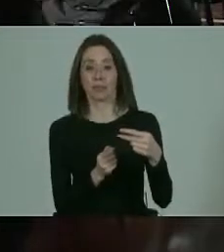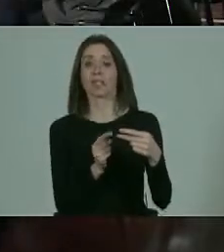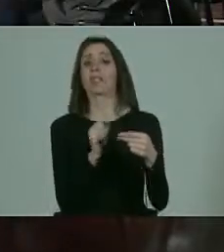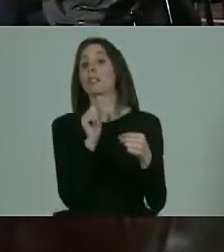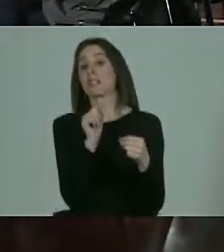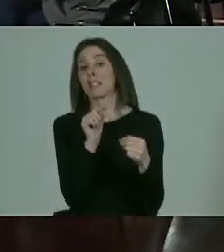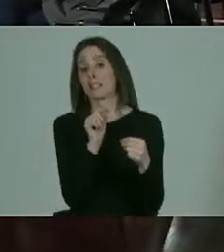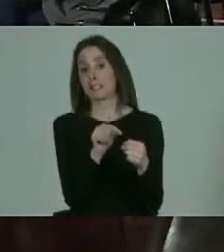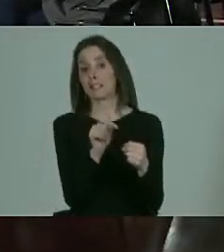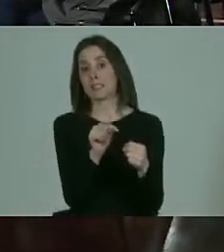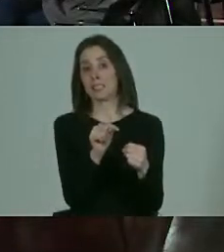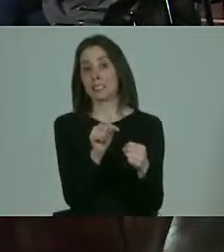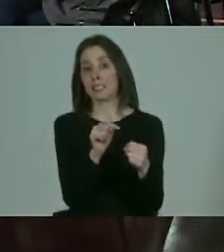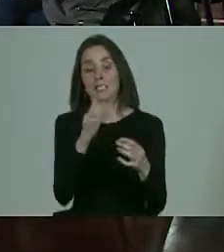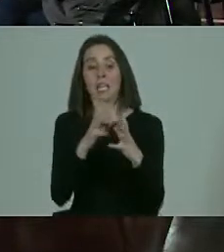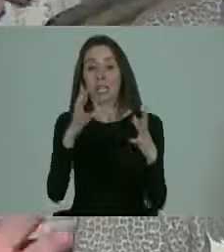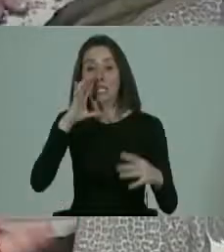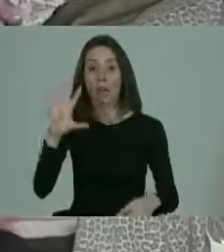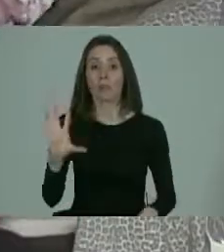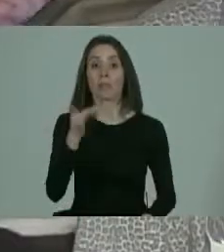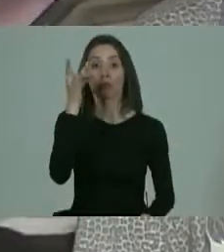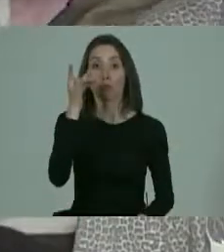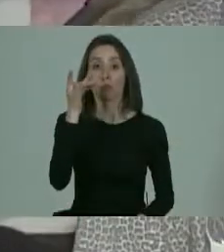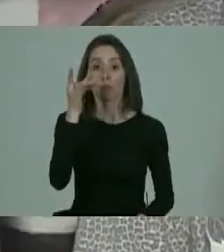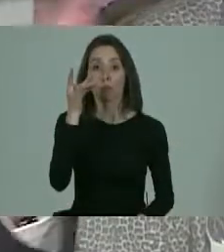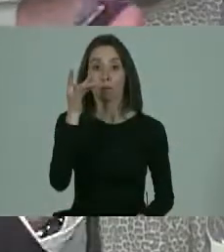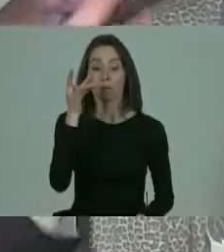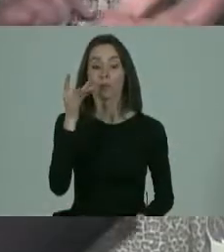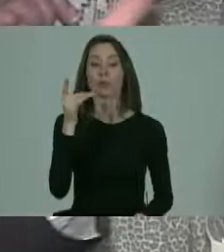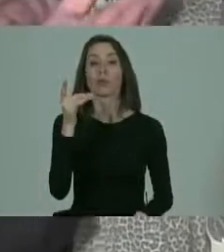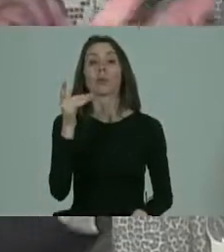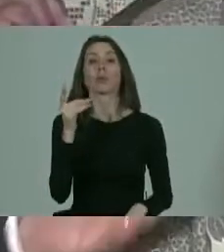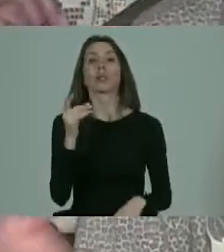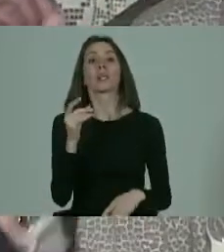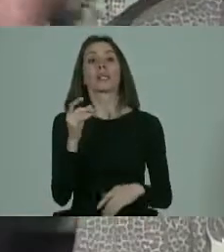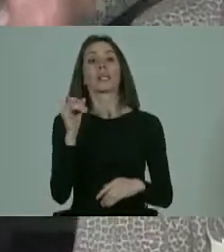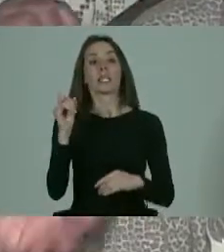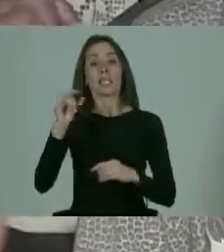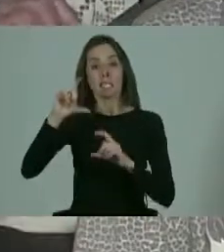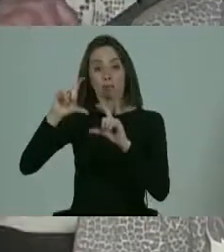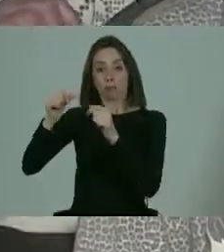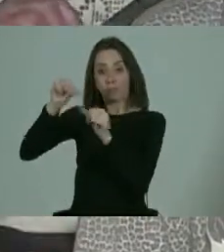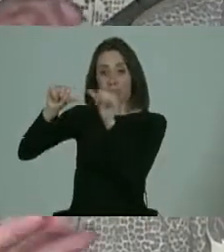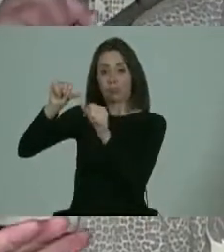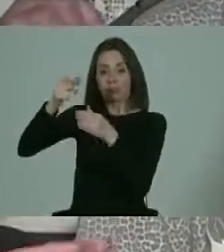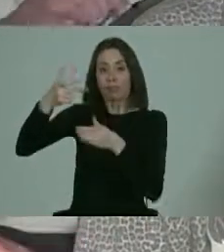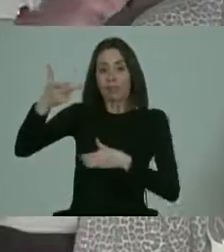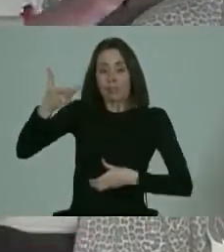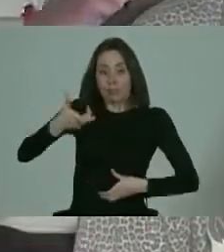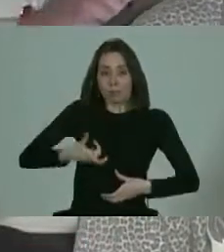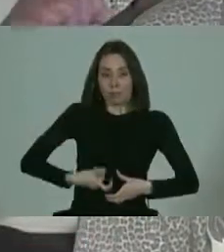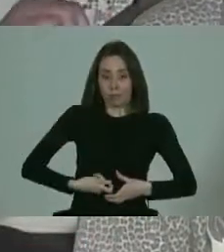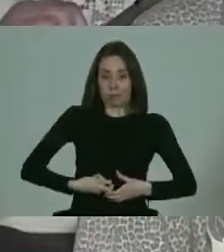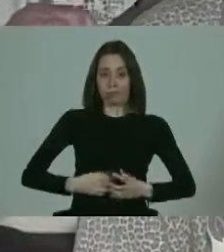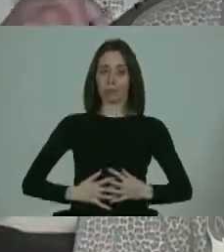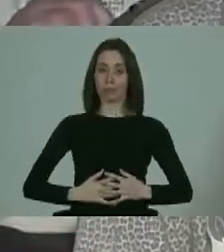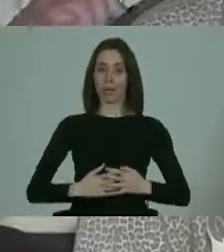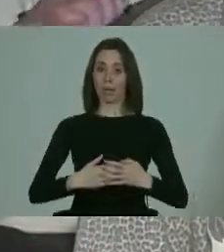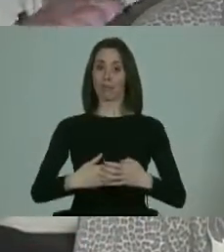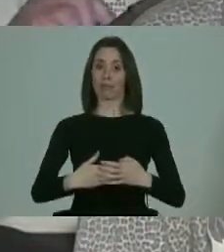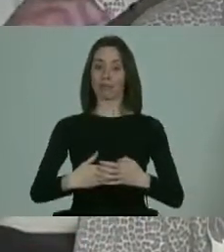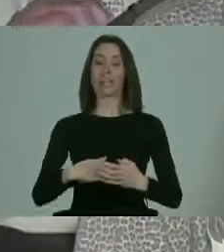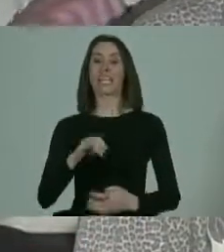gran y eso que la fertilización in vitro y hablaremos más adelante de eso